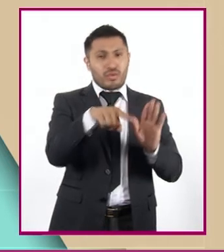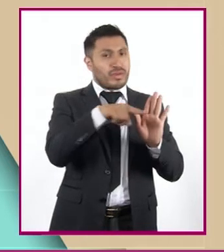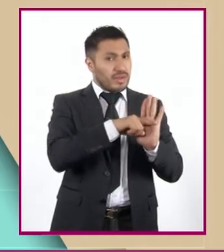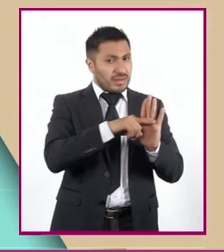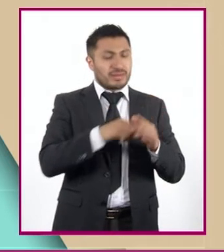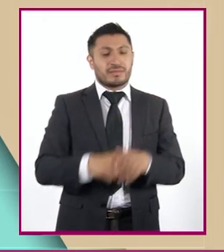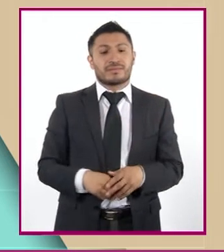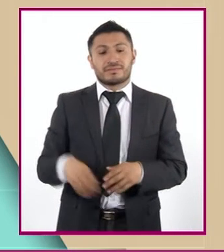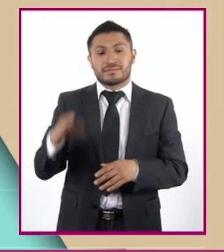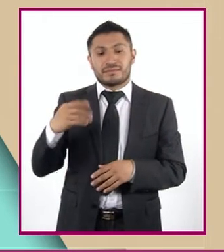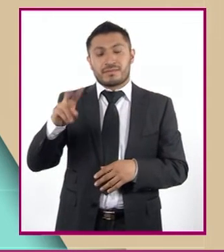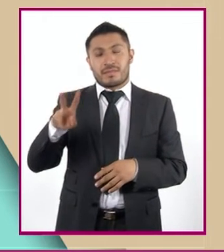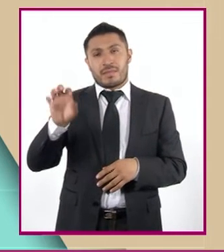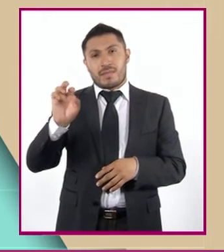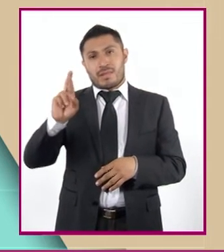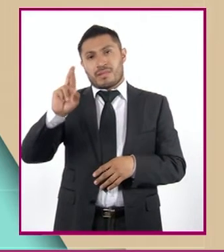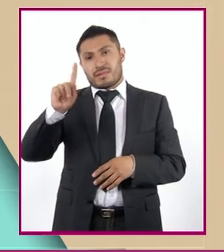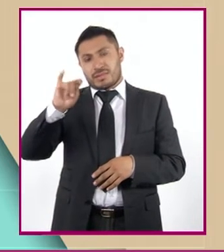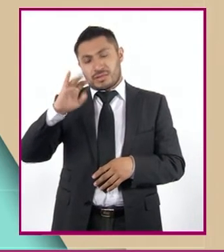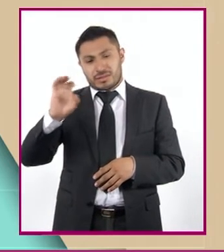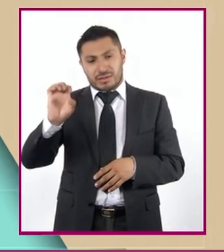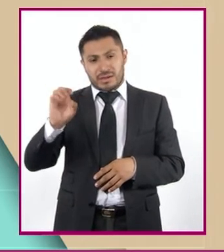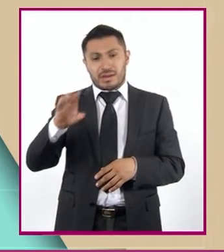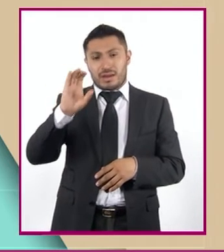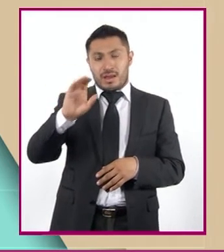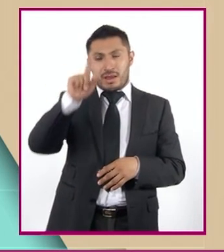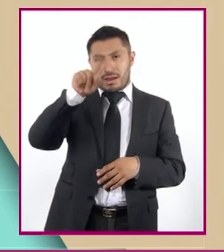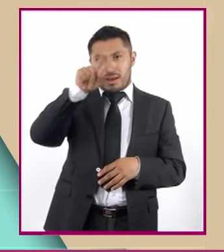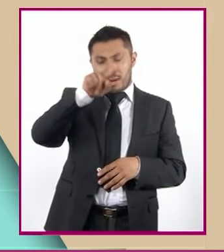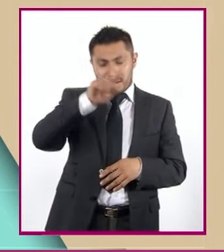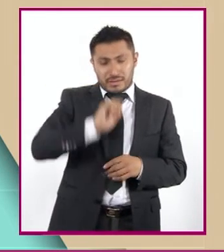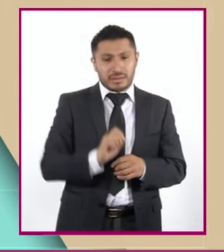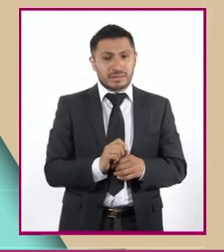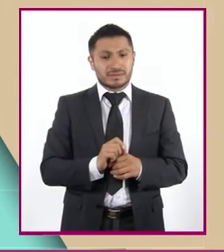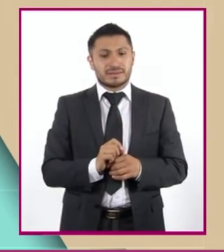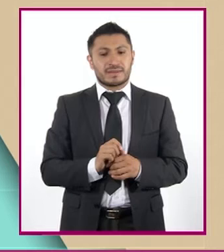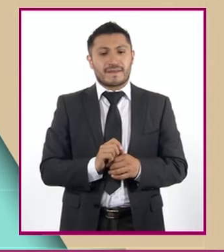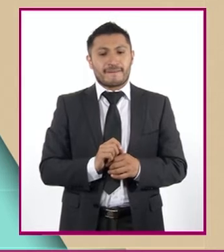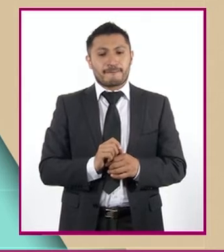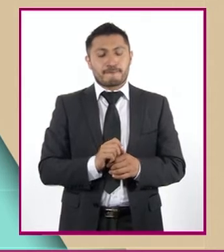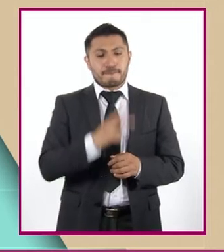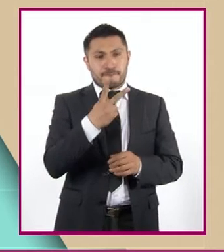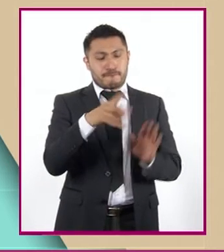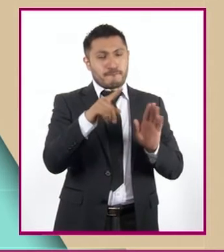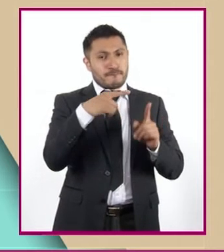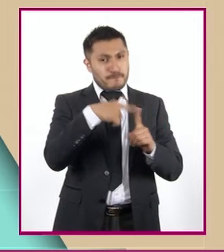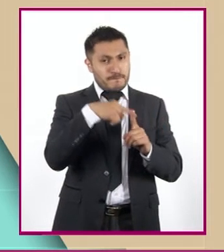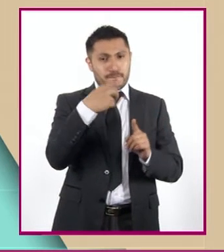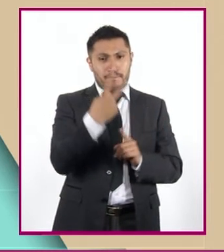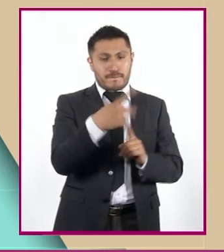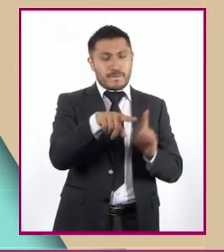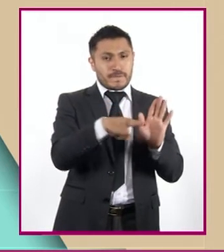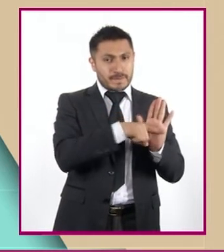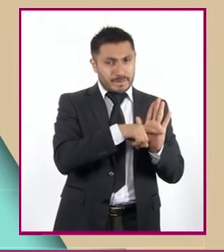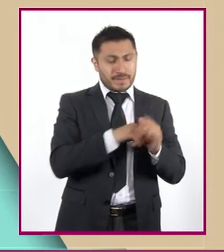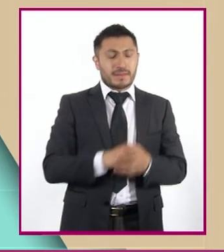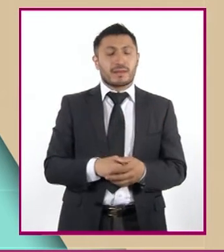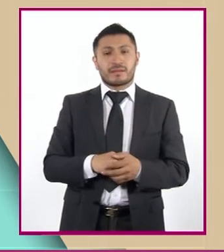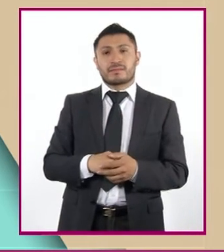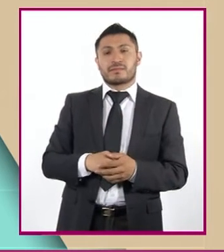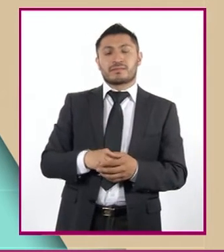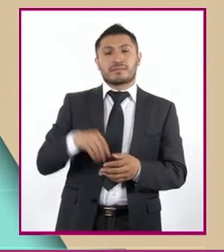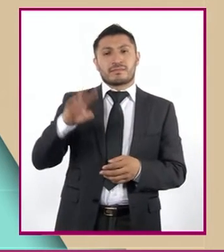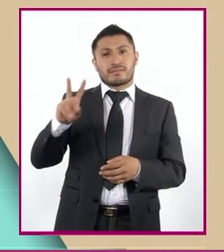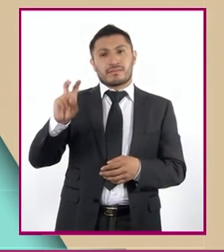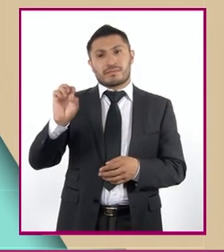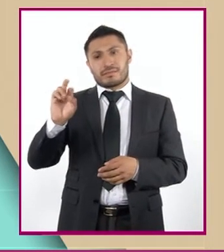1 negativo. Para el vértice C', las coordenadas son 2 positivo y 2 negativo.